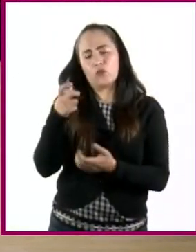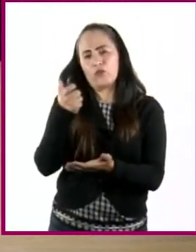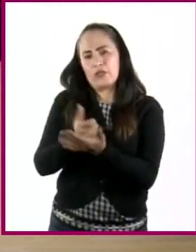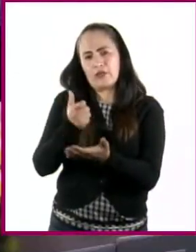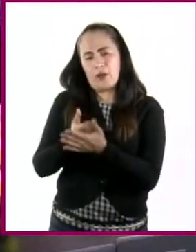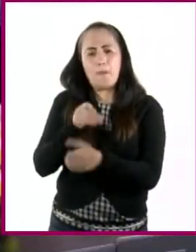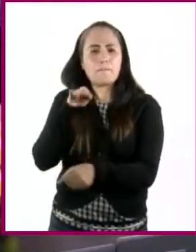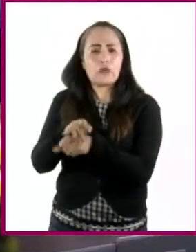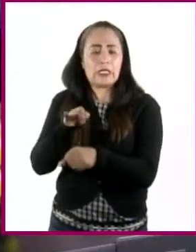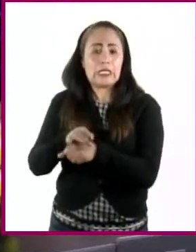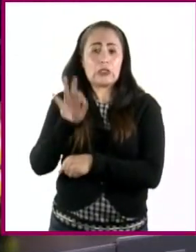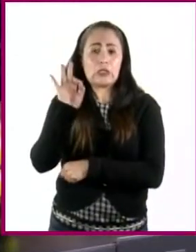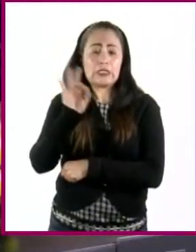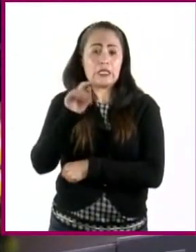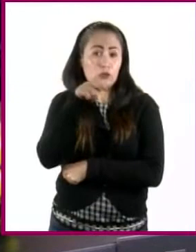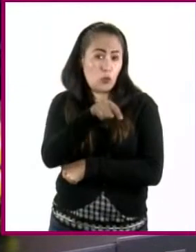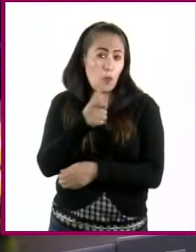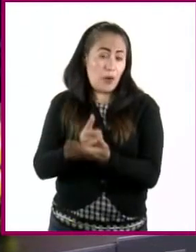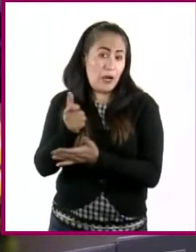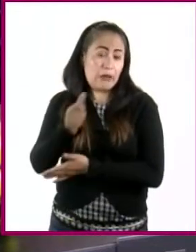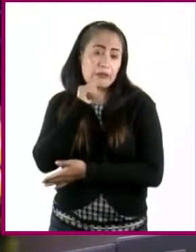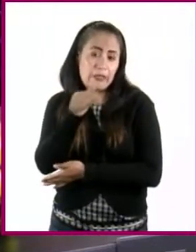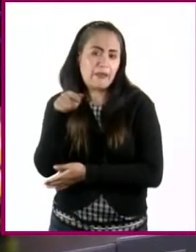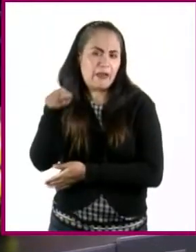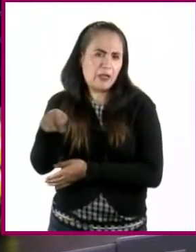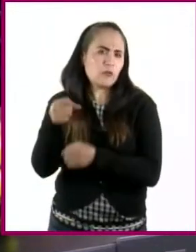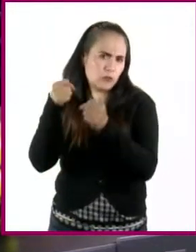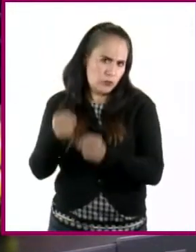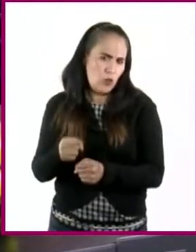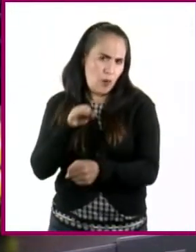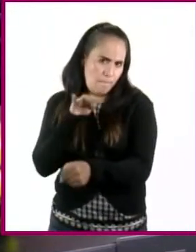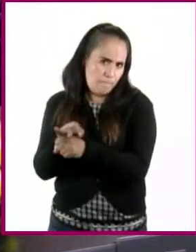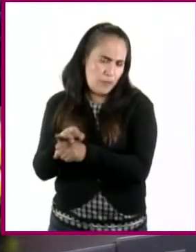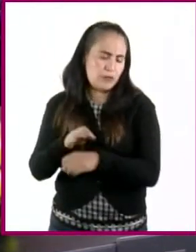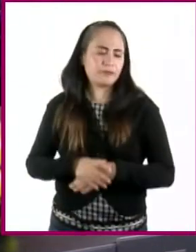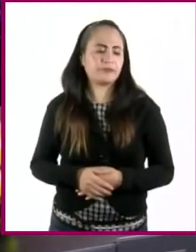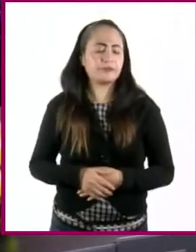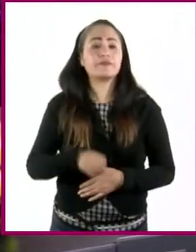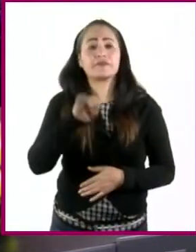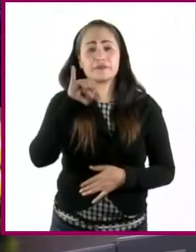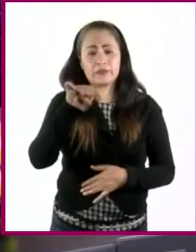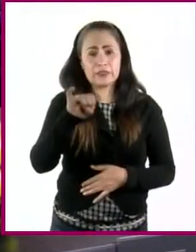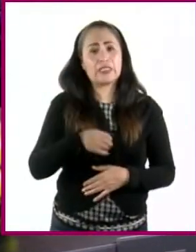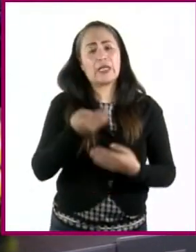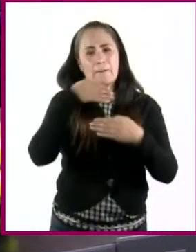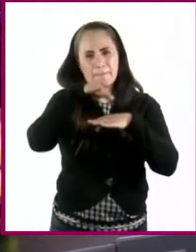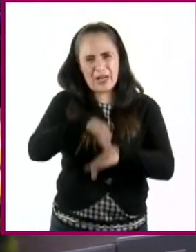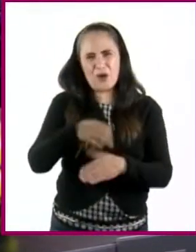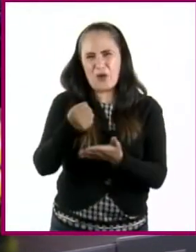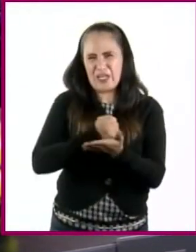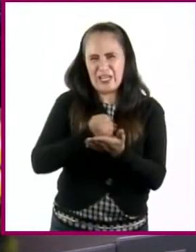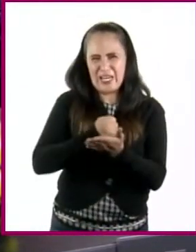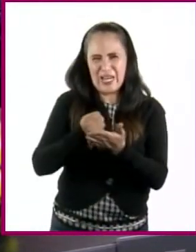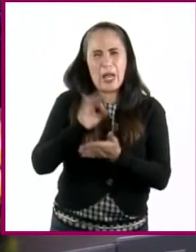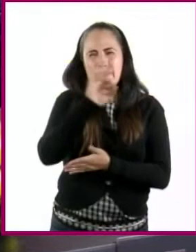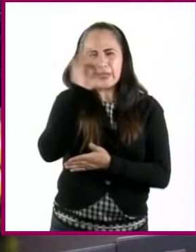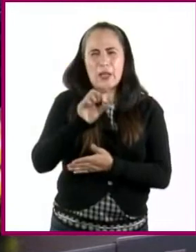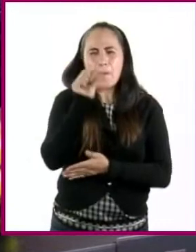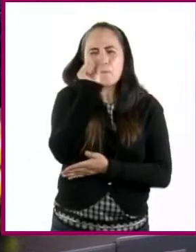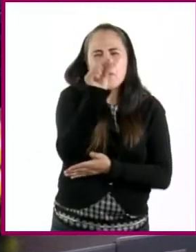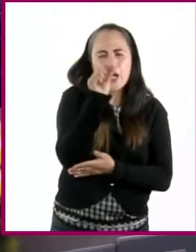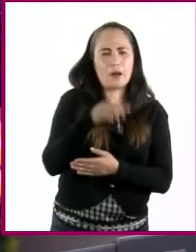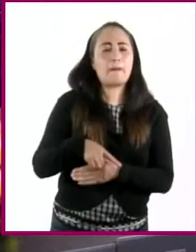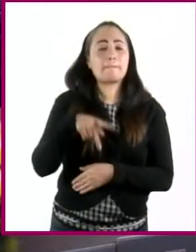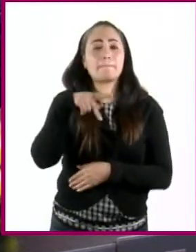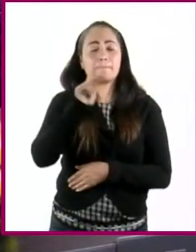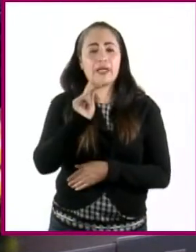puedas pagar. Sí, de hecho, algunas instituciones financieras plantean créditos con tasas de interés muy bajas, pero cuyas comisiones y